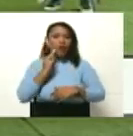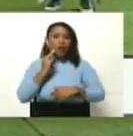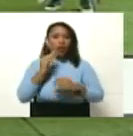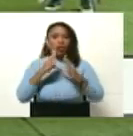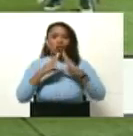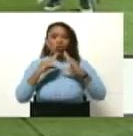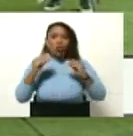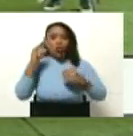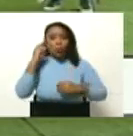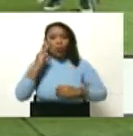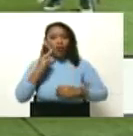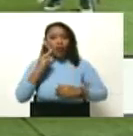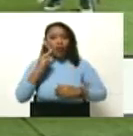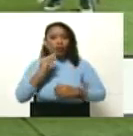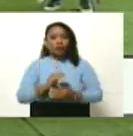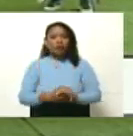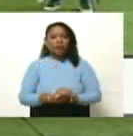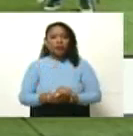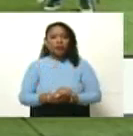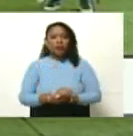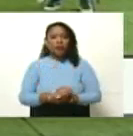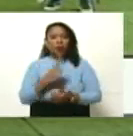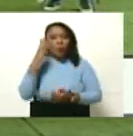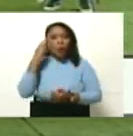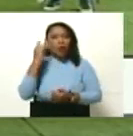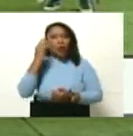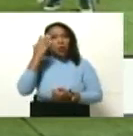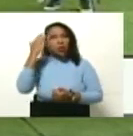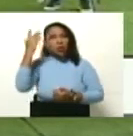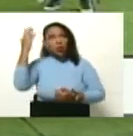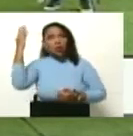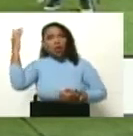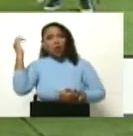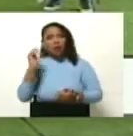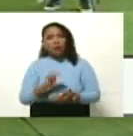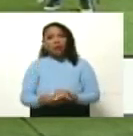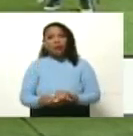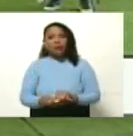todos. Bolívar era un soñador, es un soñador.